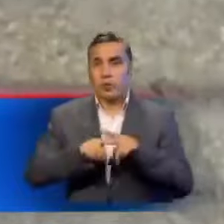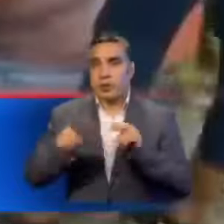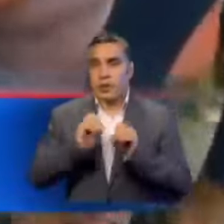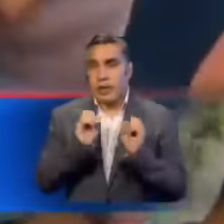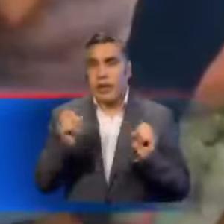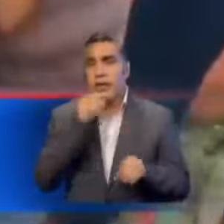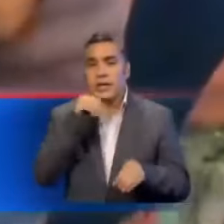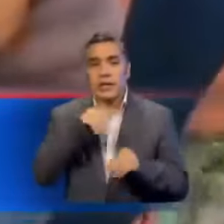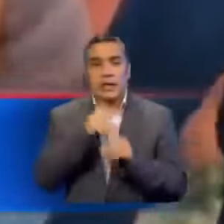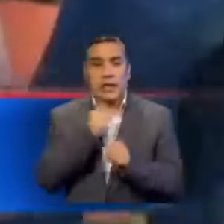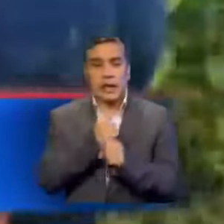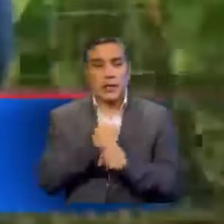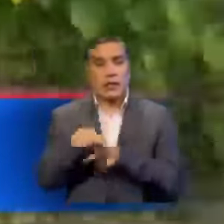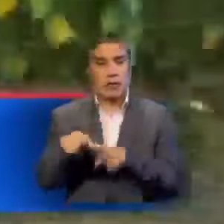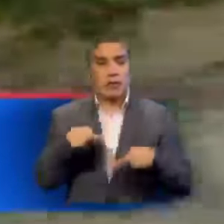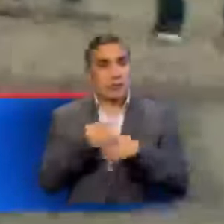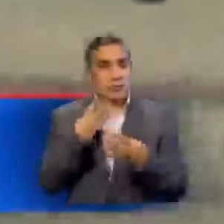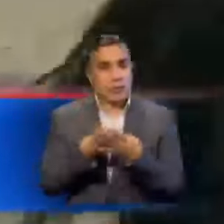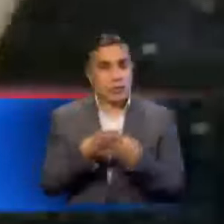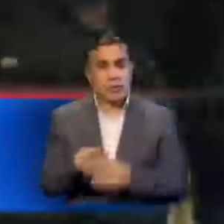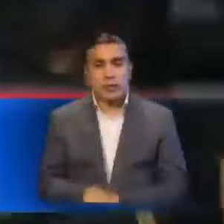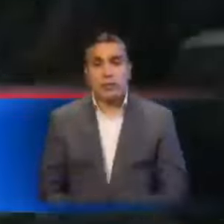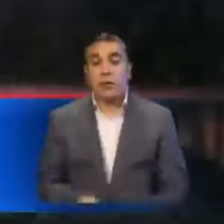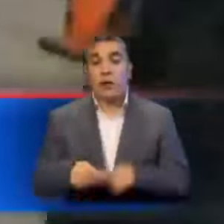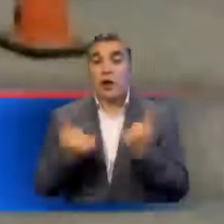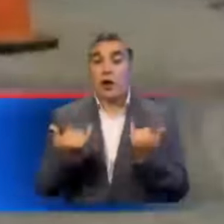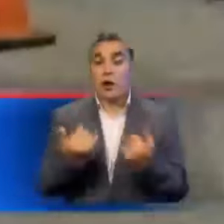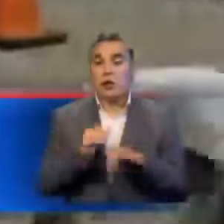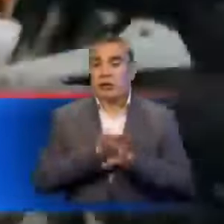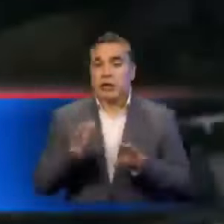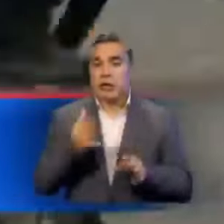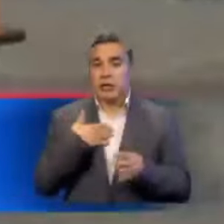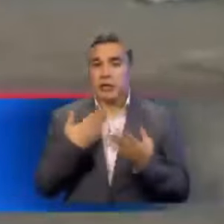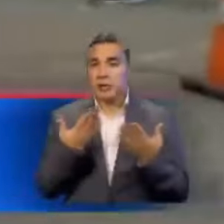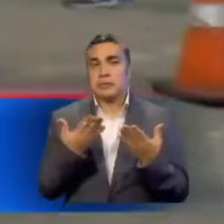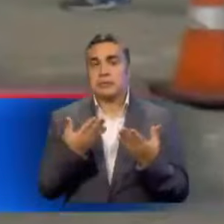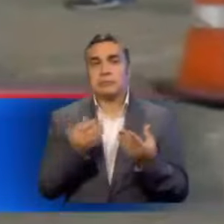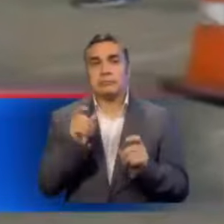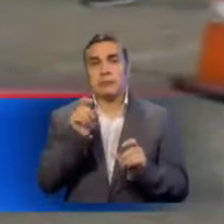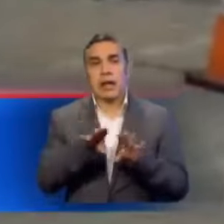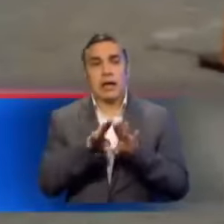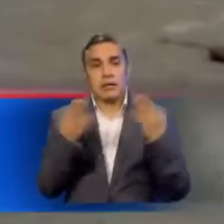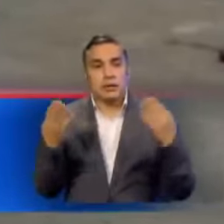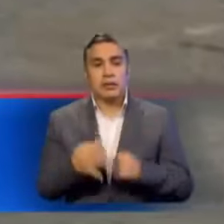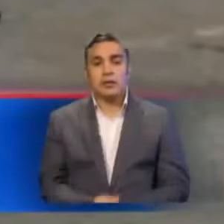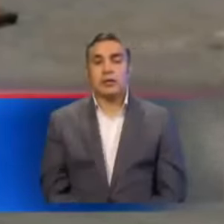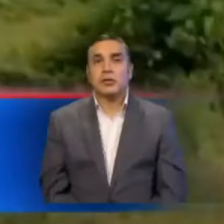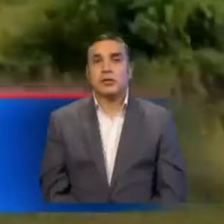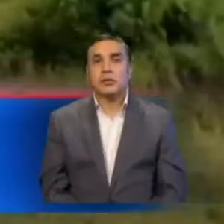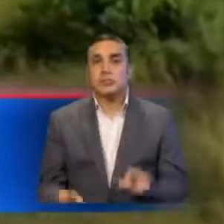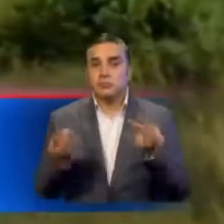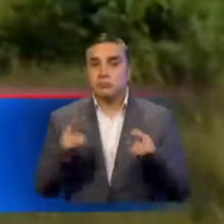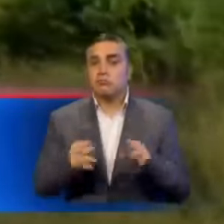de quienes trabajan dentro del Centro de Privación de Libertad, pero ahora ya está permanentemente abierta. Asimismo han salido las